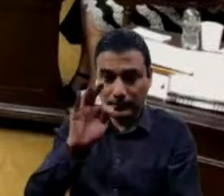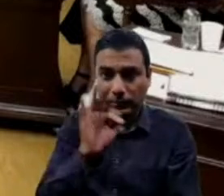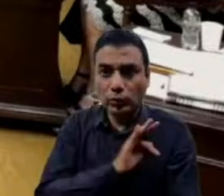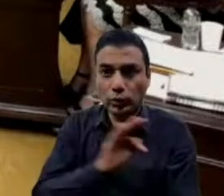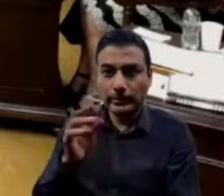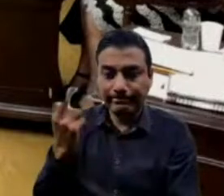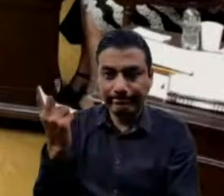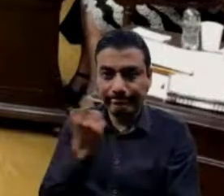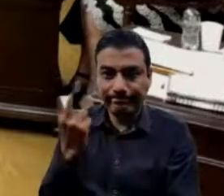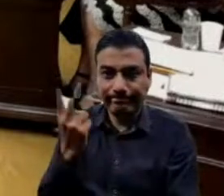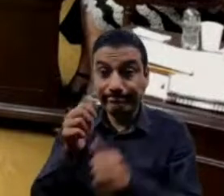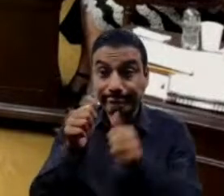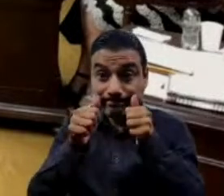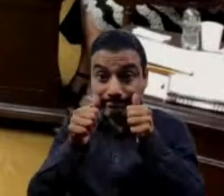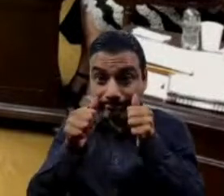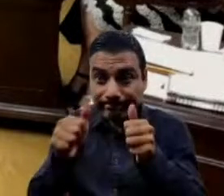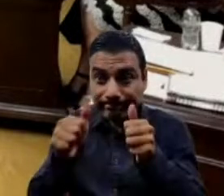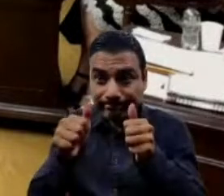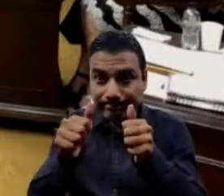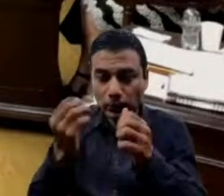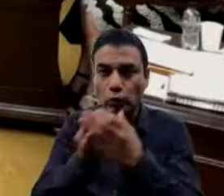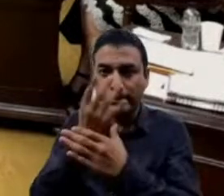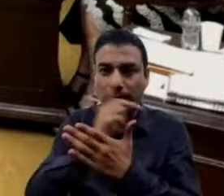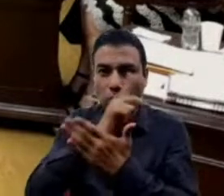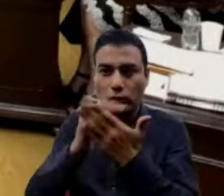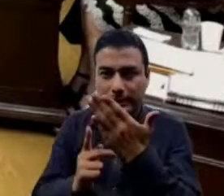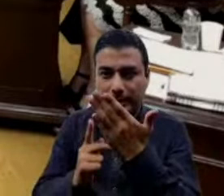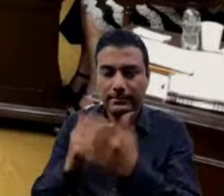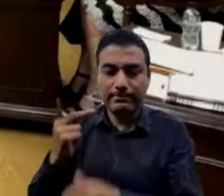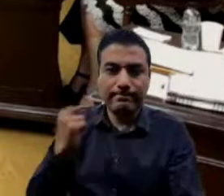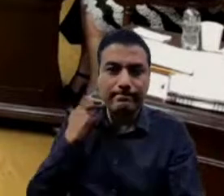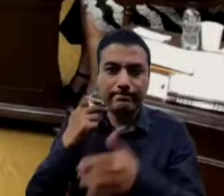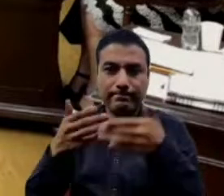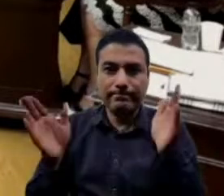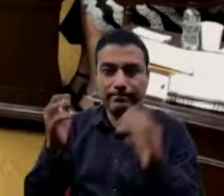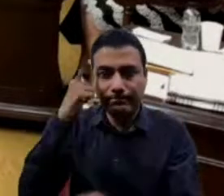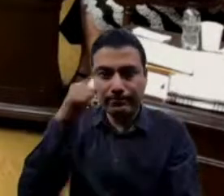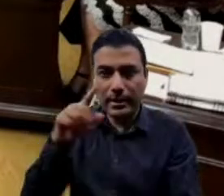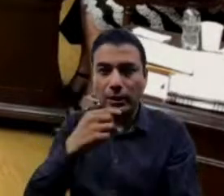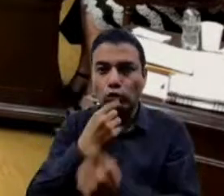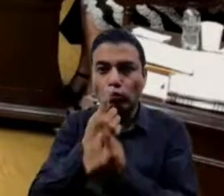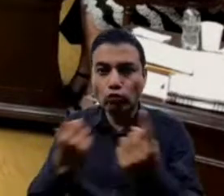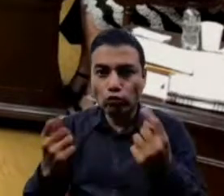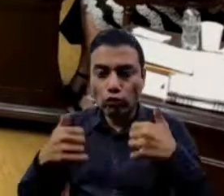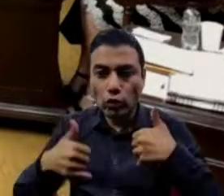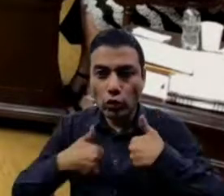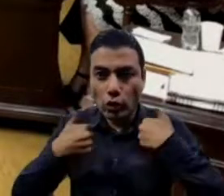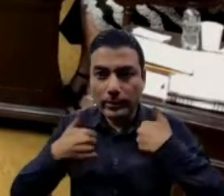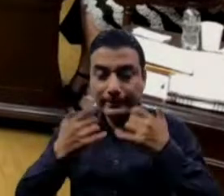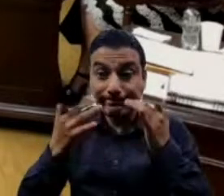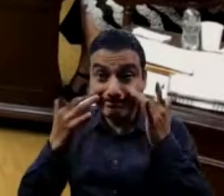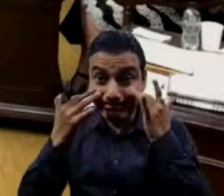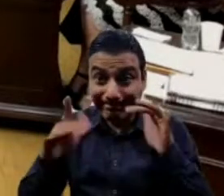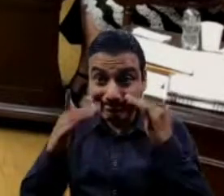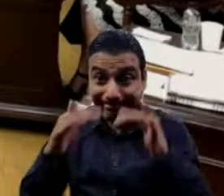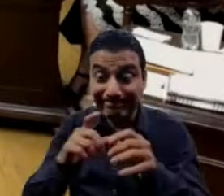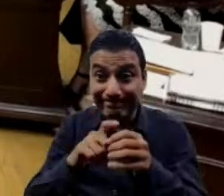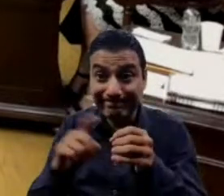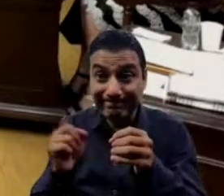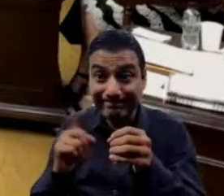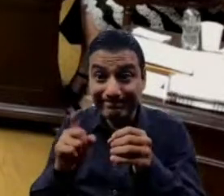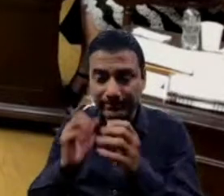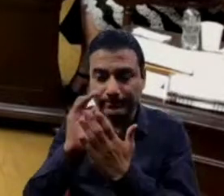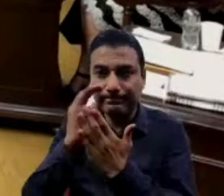mediante políticas públicas eficientes el abandono escolar de niñas, niños y adolescentes en el sistema educativo del Estado de